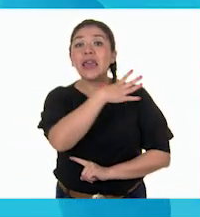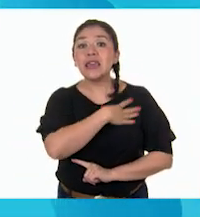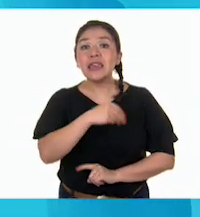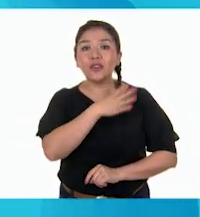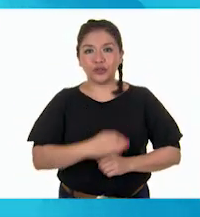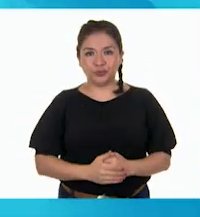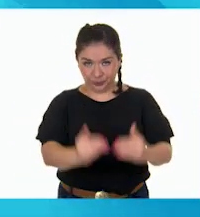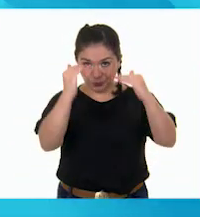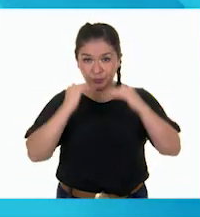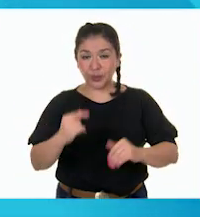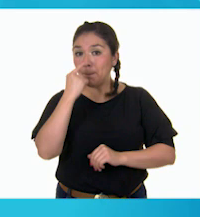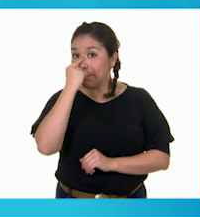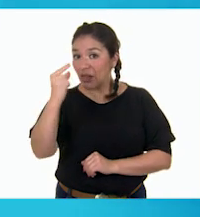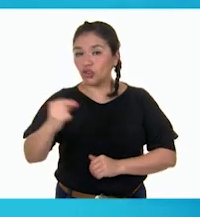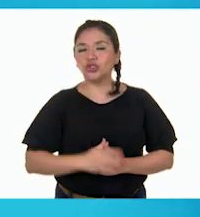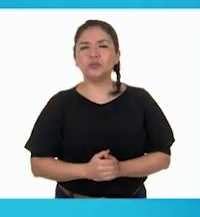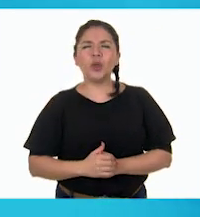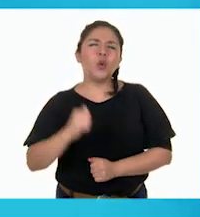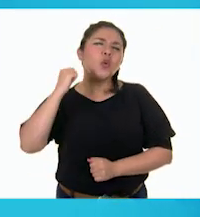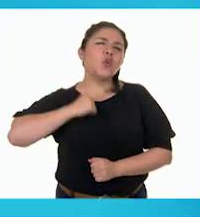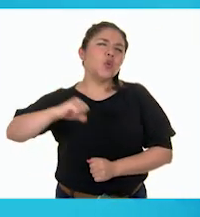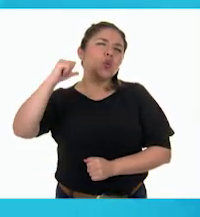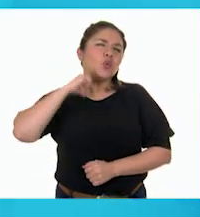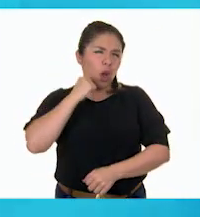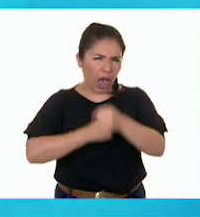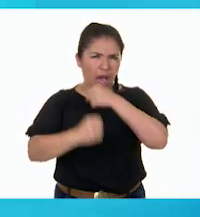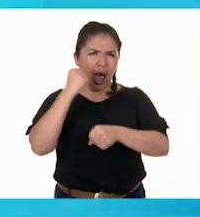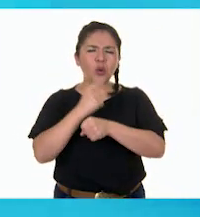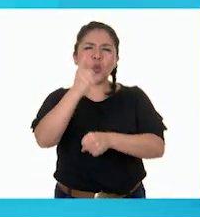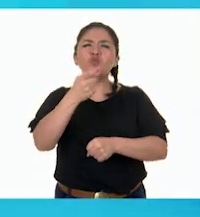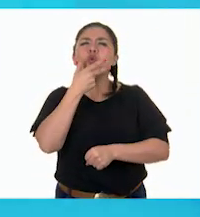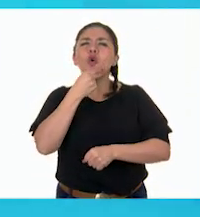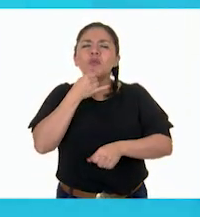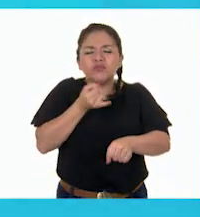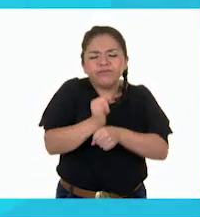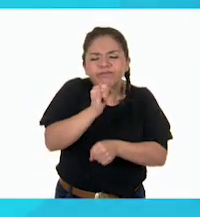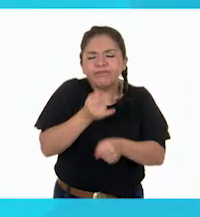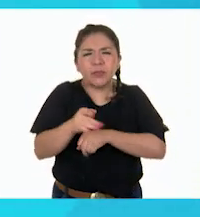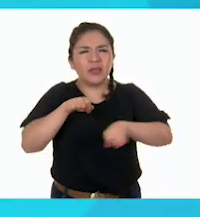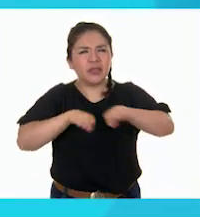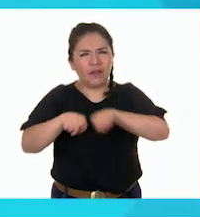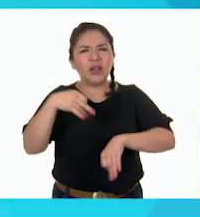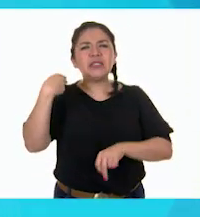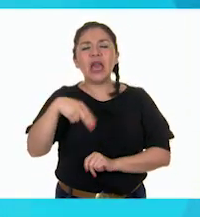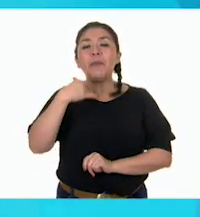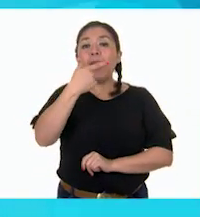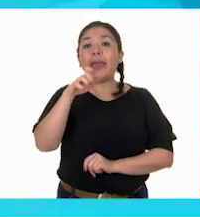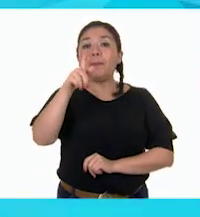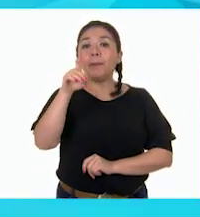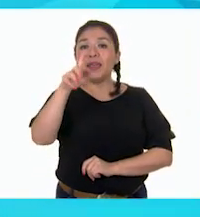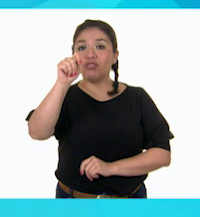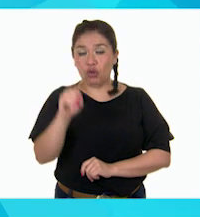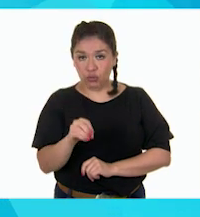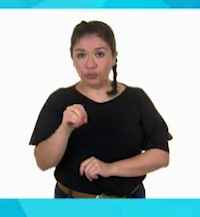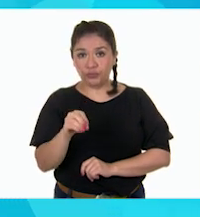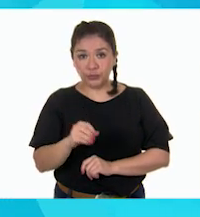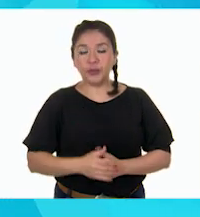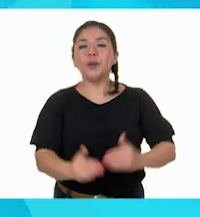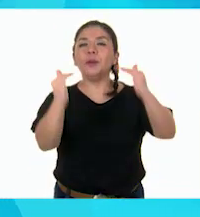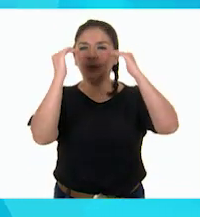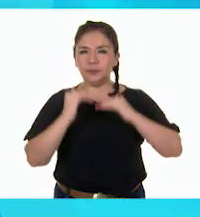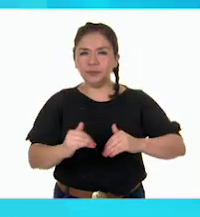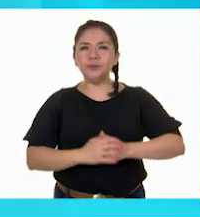Pinocho. Hace mucho tiempo, un carpintero llamado Gepetto. El trompo y la